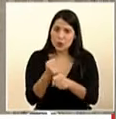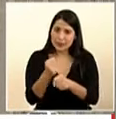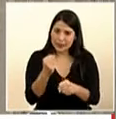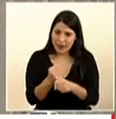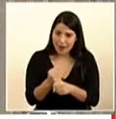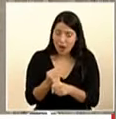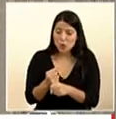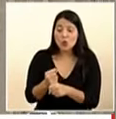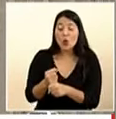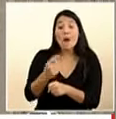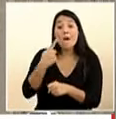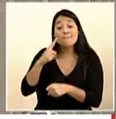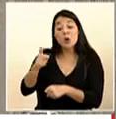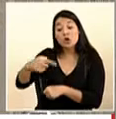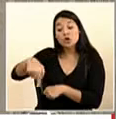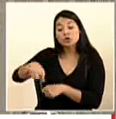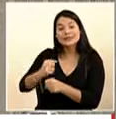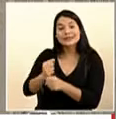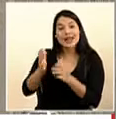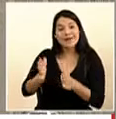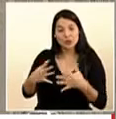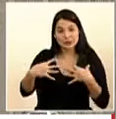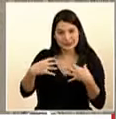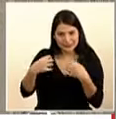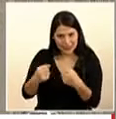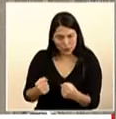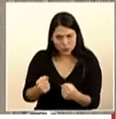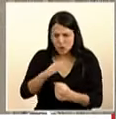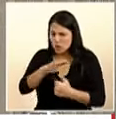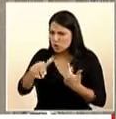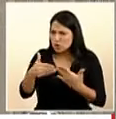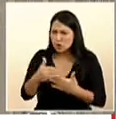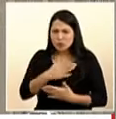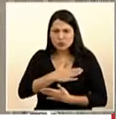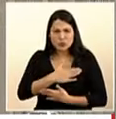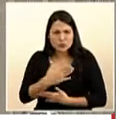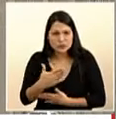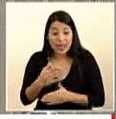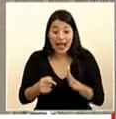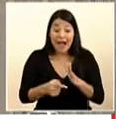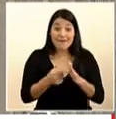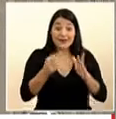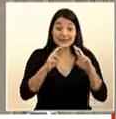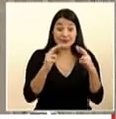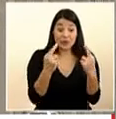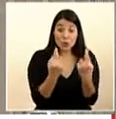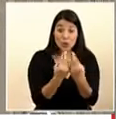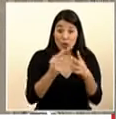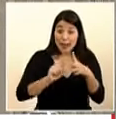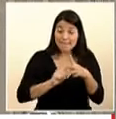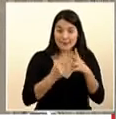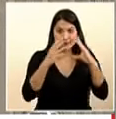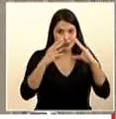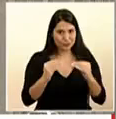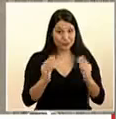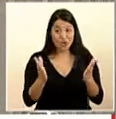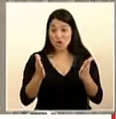esta pandemia con una enorme mística hay reuniones que empiezan en la noche estoy aquí no hay